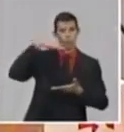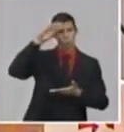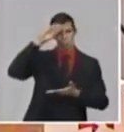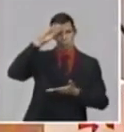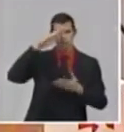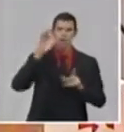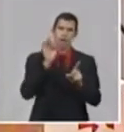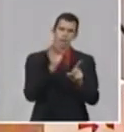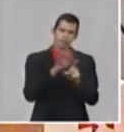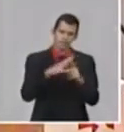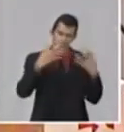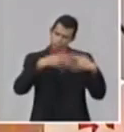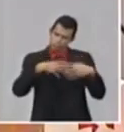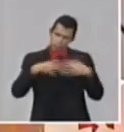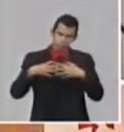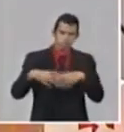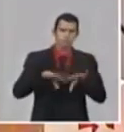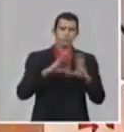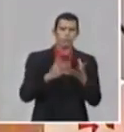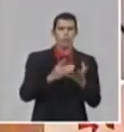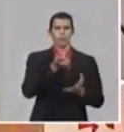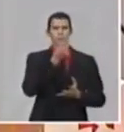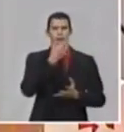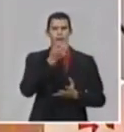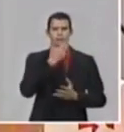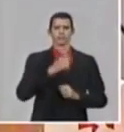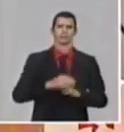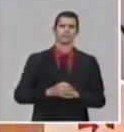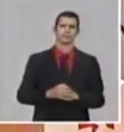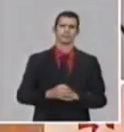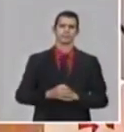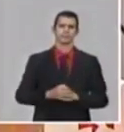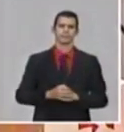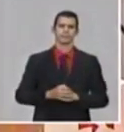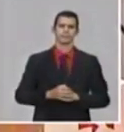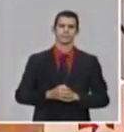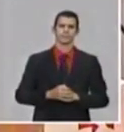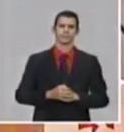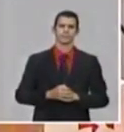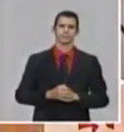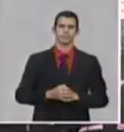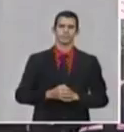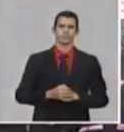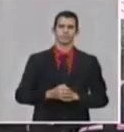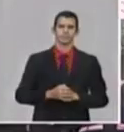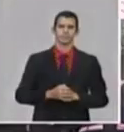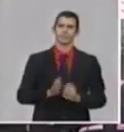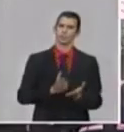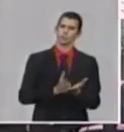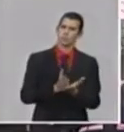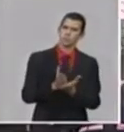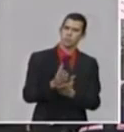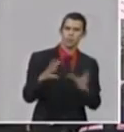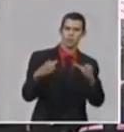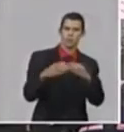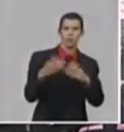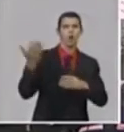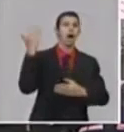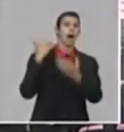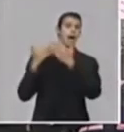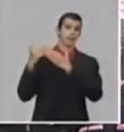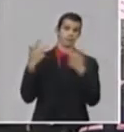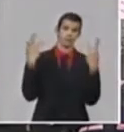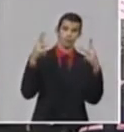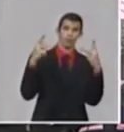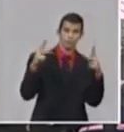otros investigadores que todavía hoy tenemos el placer y la satisfacción de que sean nuestros asesores y que